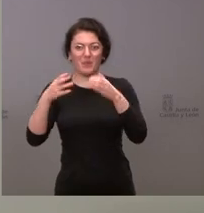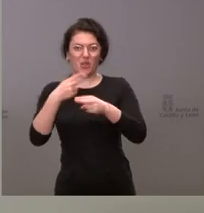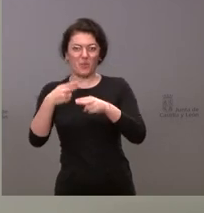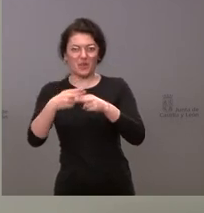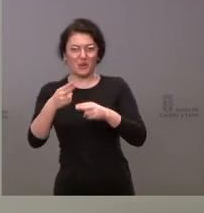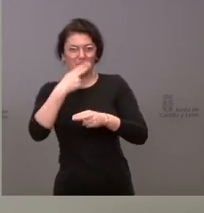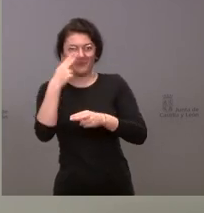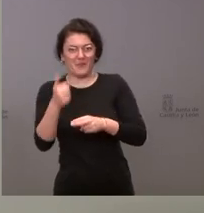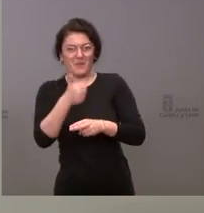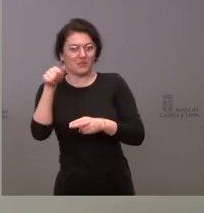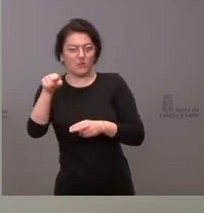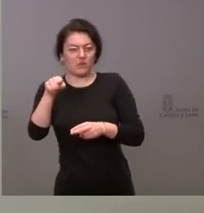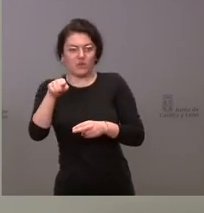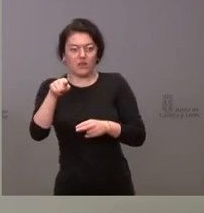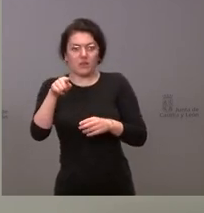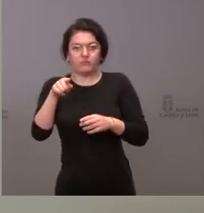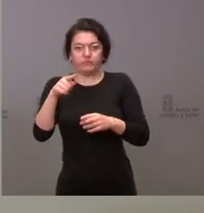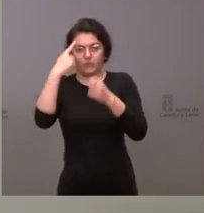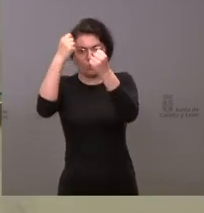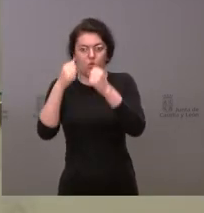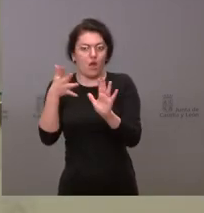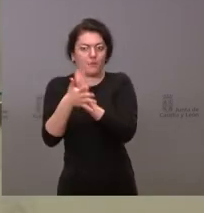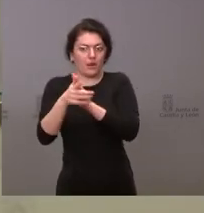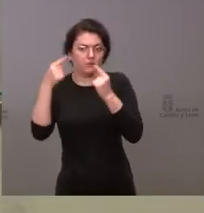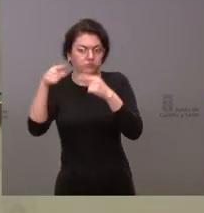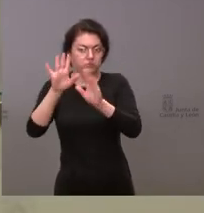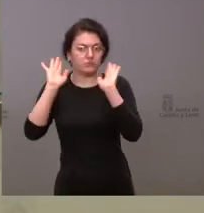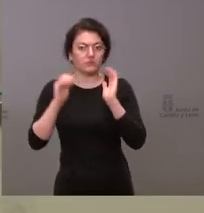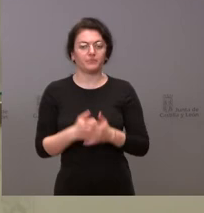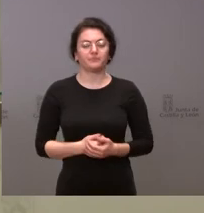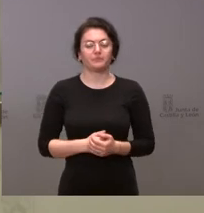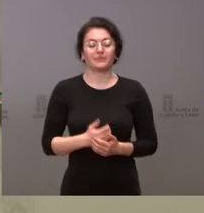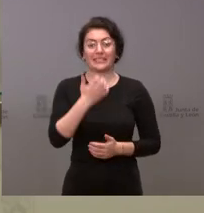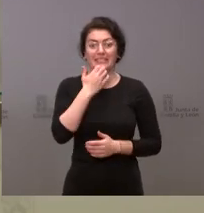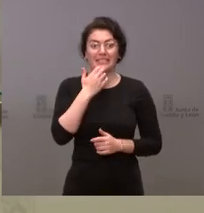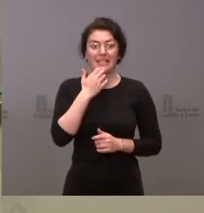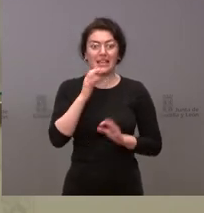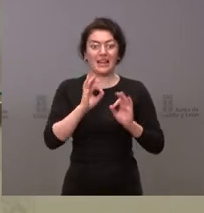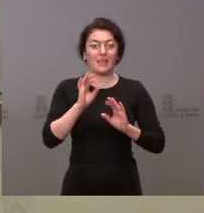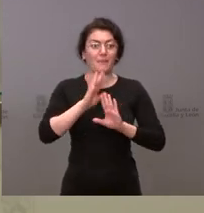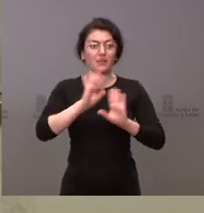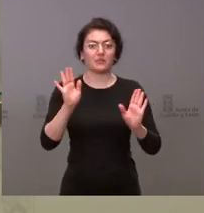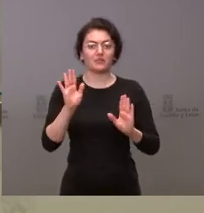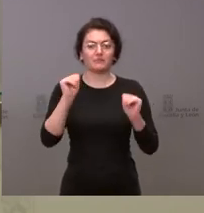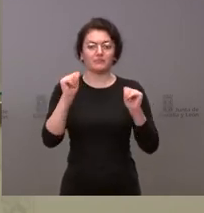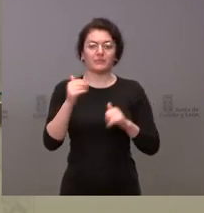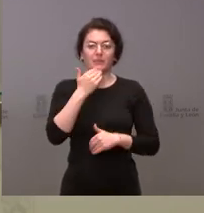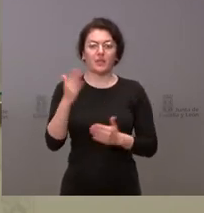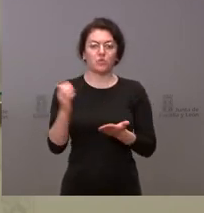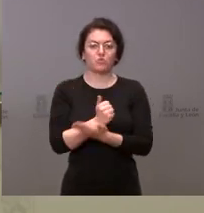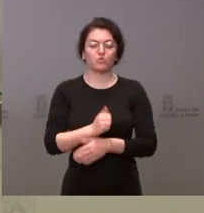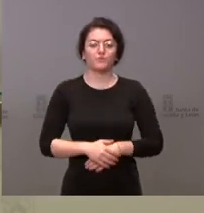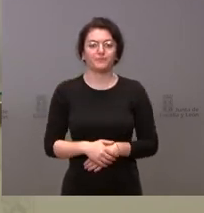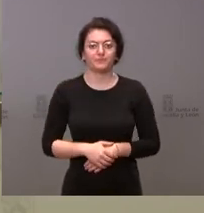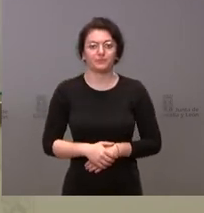quien tenga que explicarlo no nosotros pues si no hay nada más nos despedimos muchas gracias a todos pues muchas